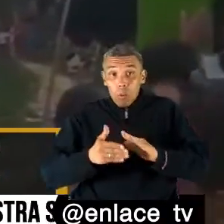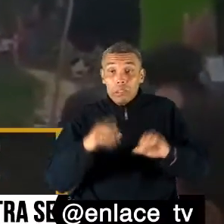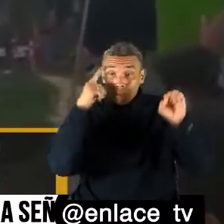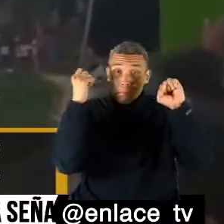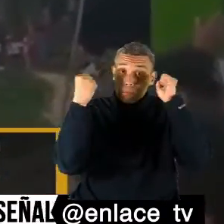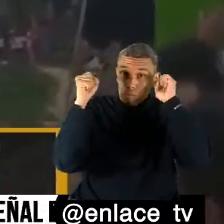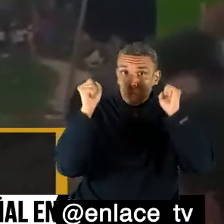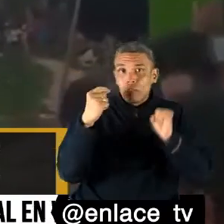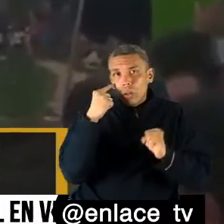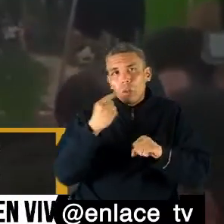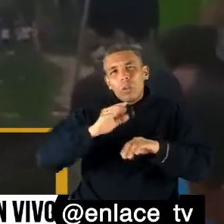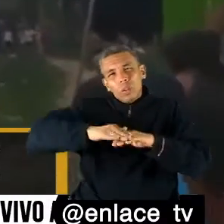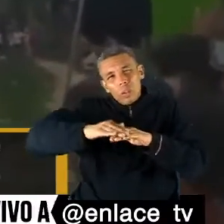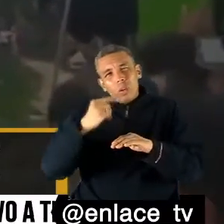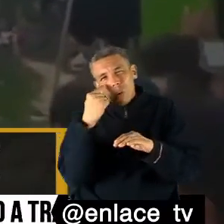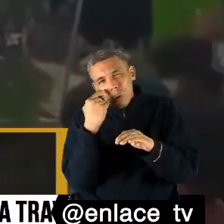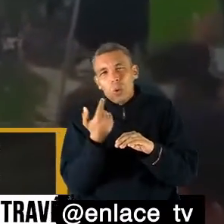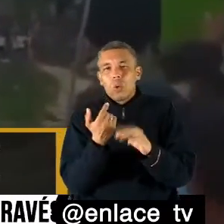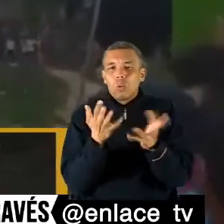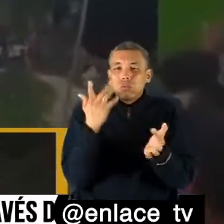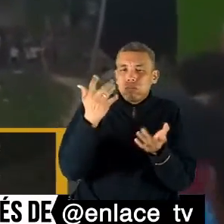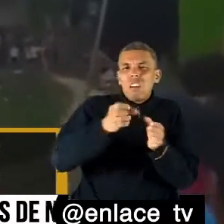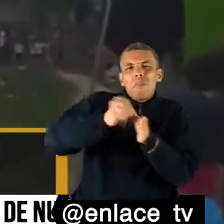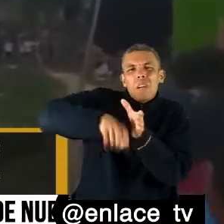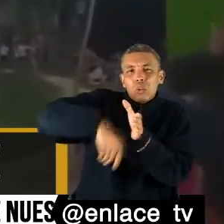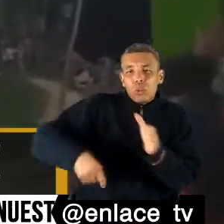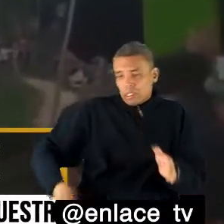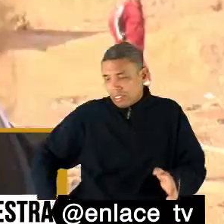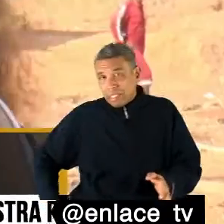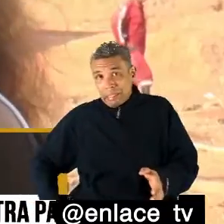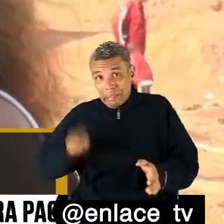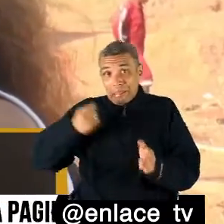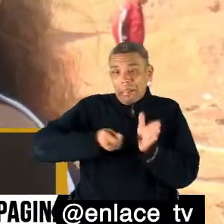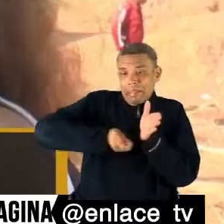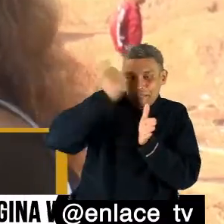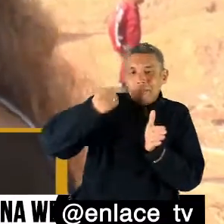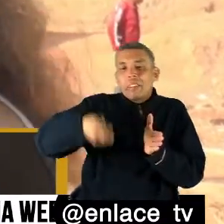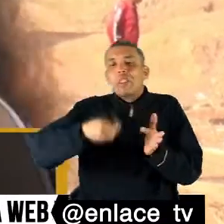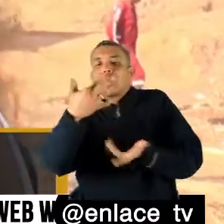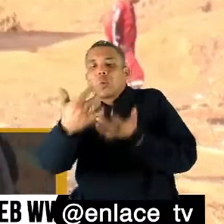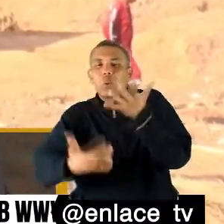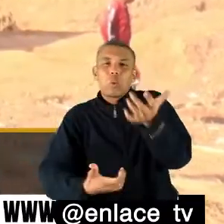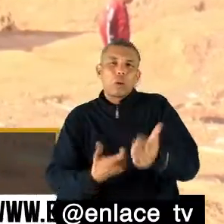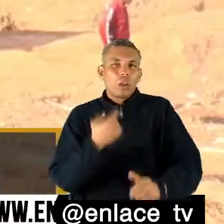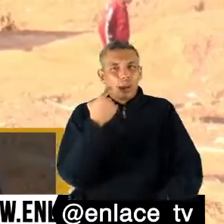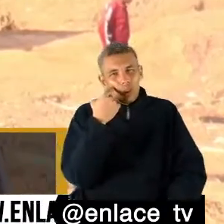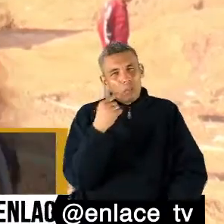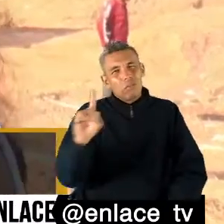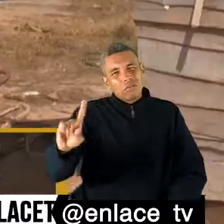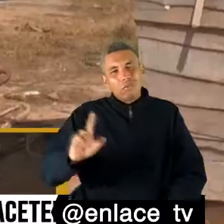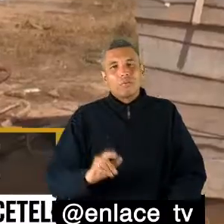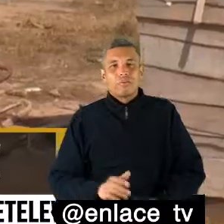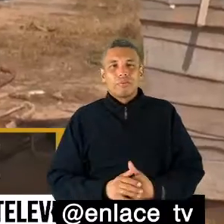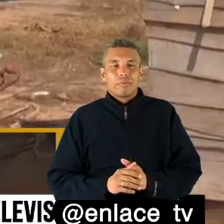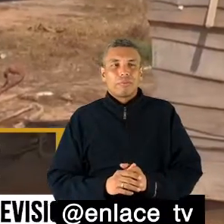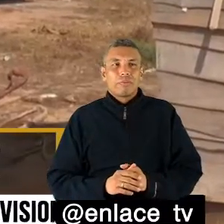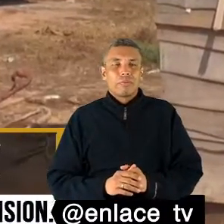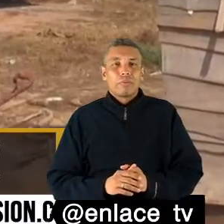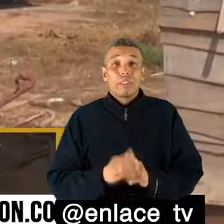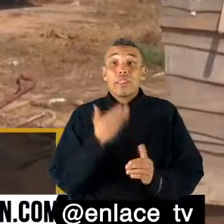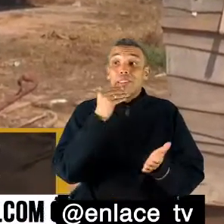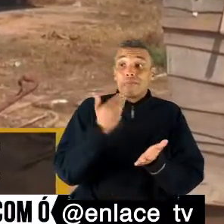por parte de los vecinos para prevenir incendios, especialmente de tipo forestal. A ellos se les agradece porque también aquí los mismos habitantes,